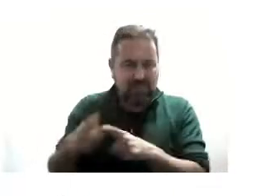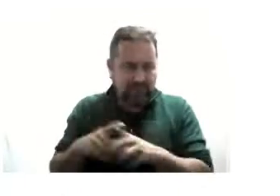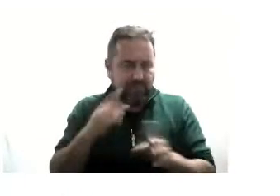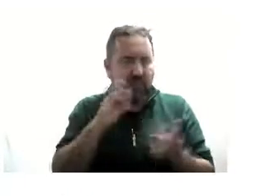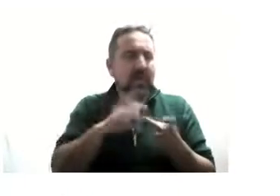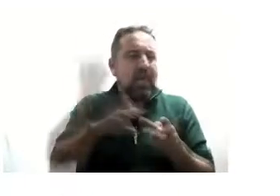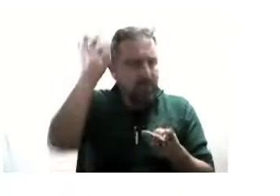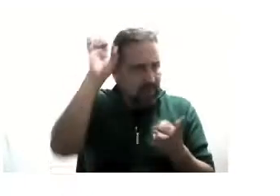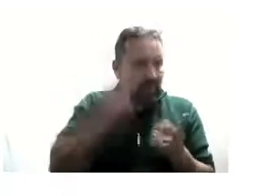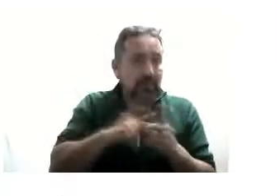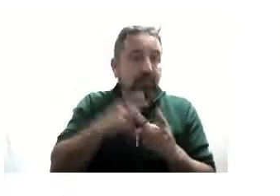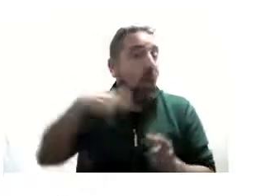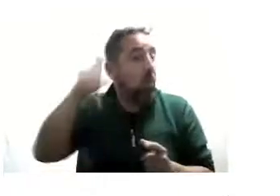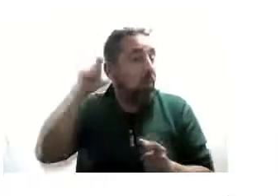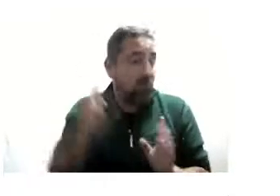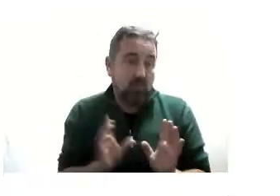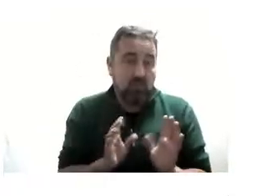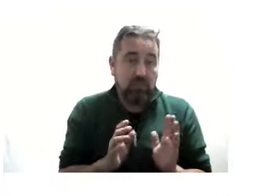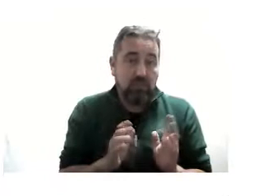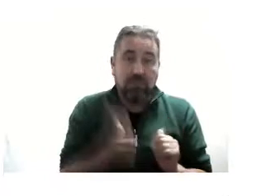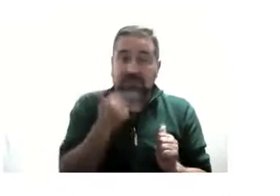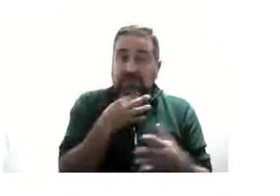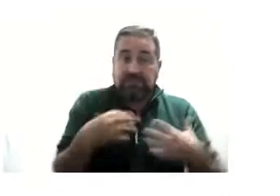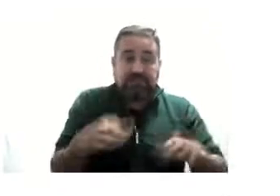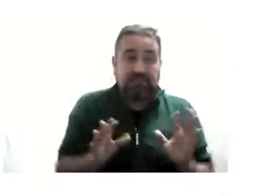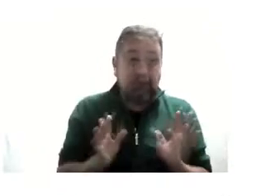audífono, que sería la solución más